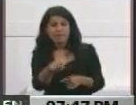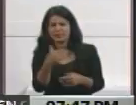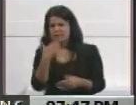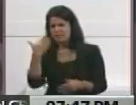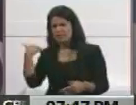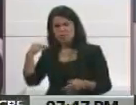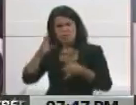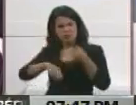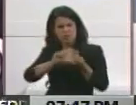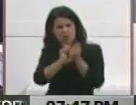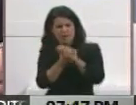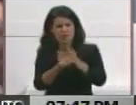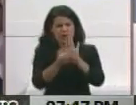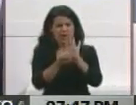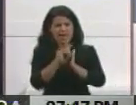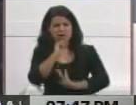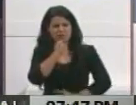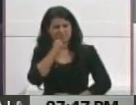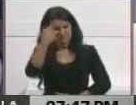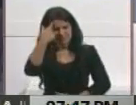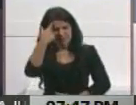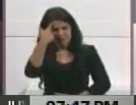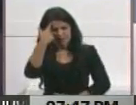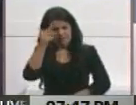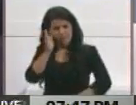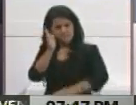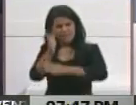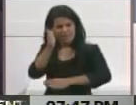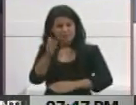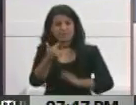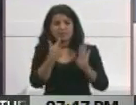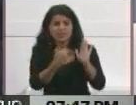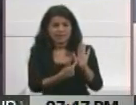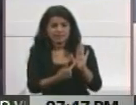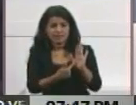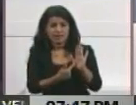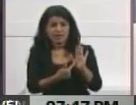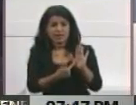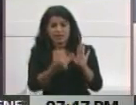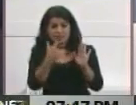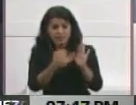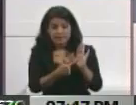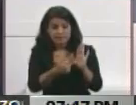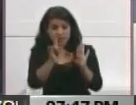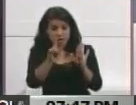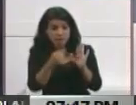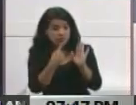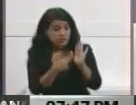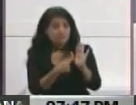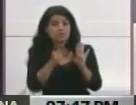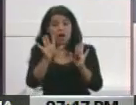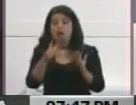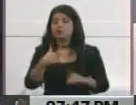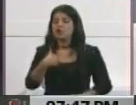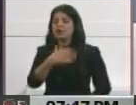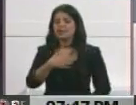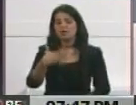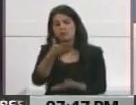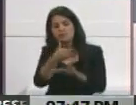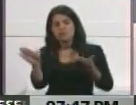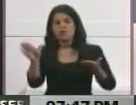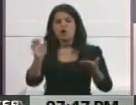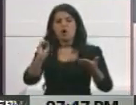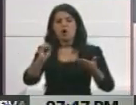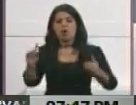del Código Penal es cuando se busca de una manera derrocar sustituir por